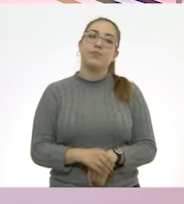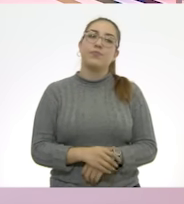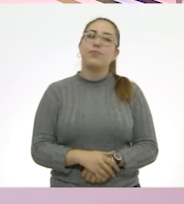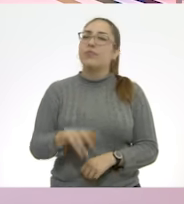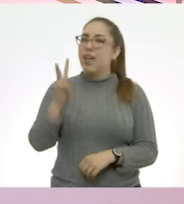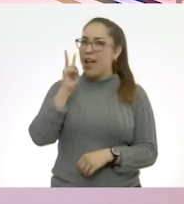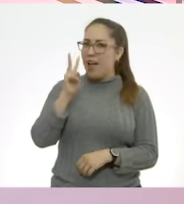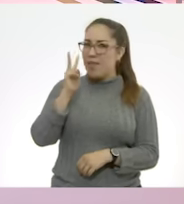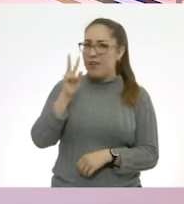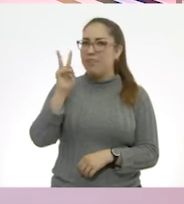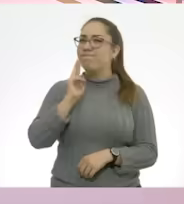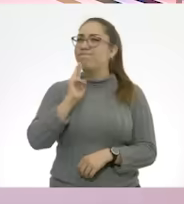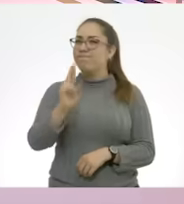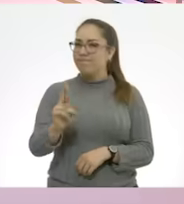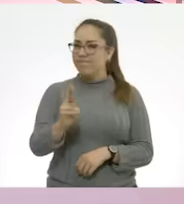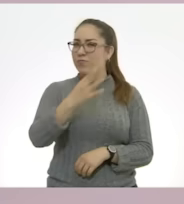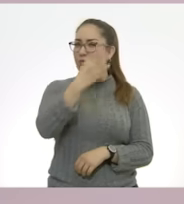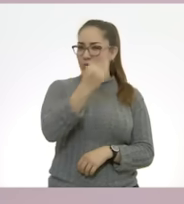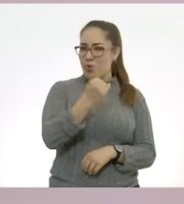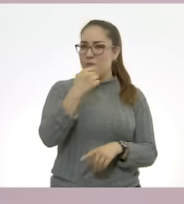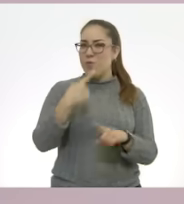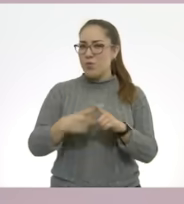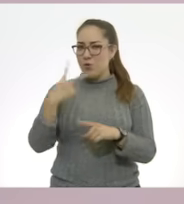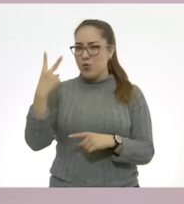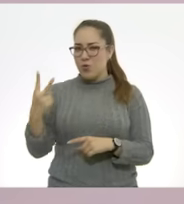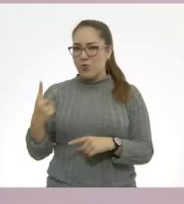Veamos la primera. 9 por 2.